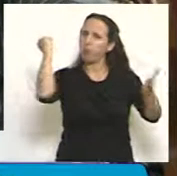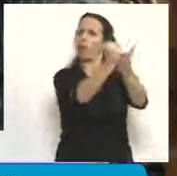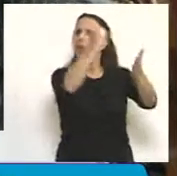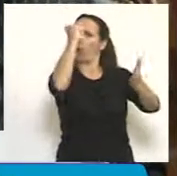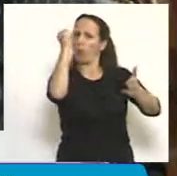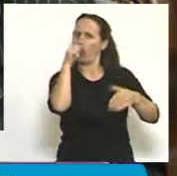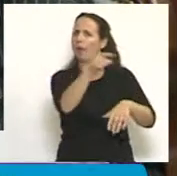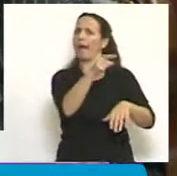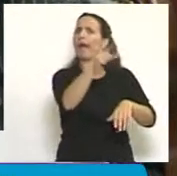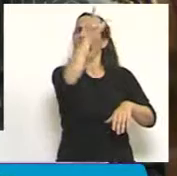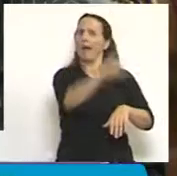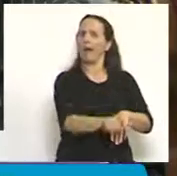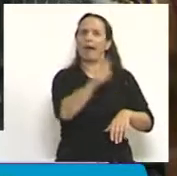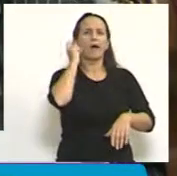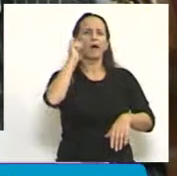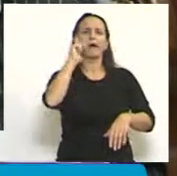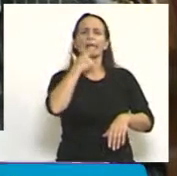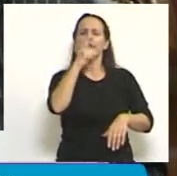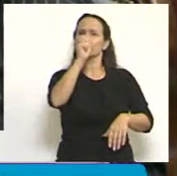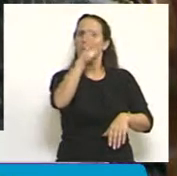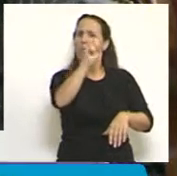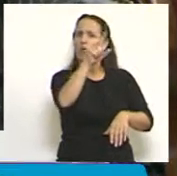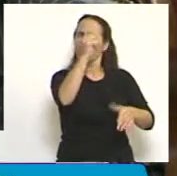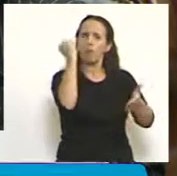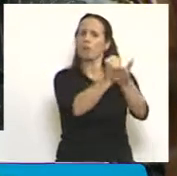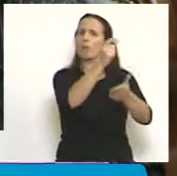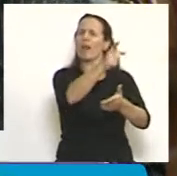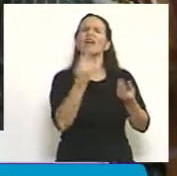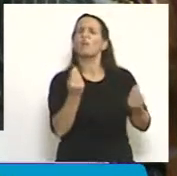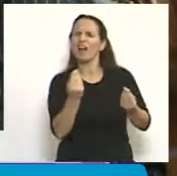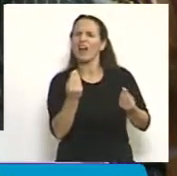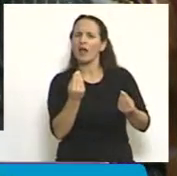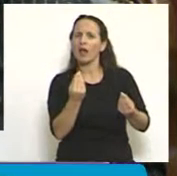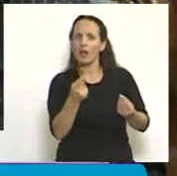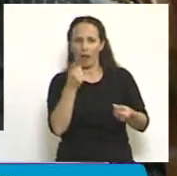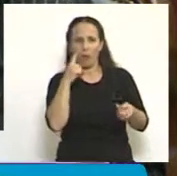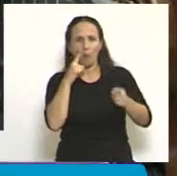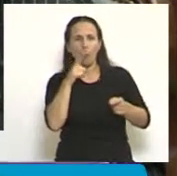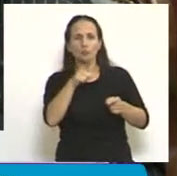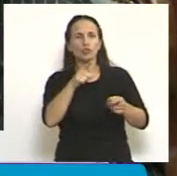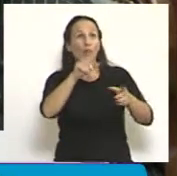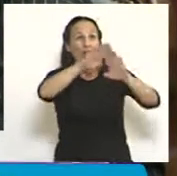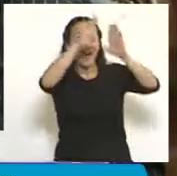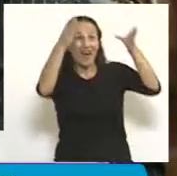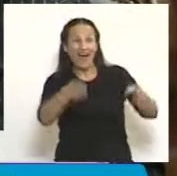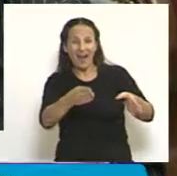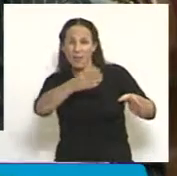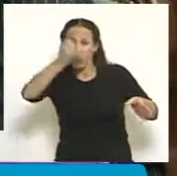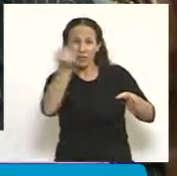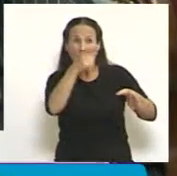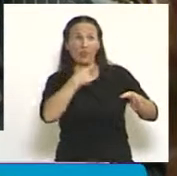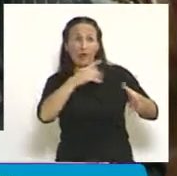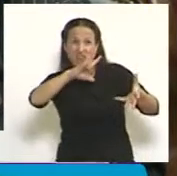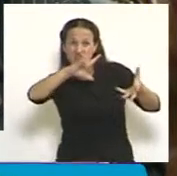procuradurías. Y ahora sí voy a pedir el auxilio de la lectura para